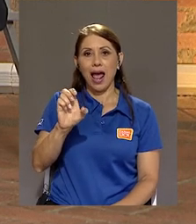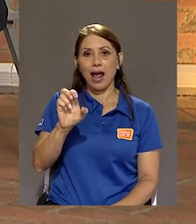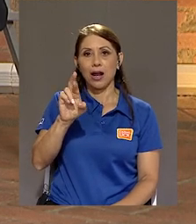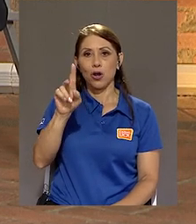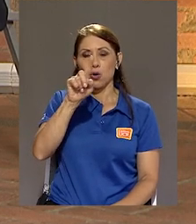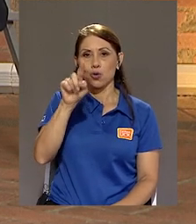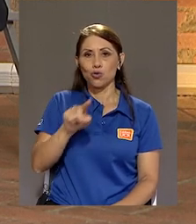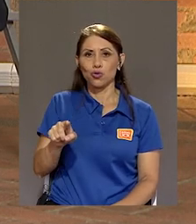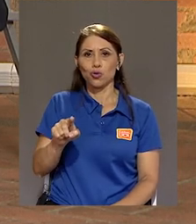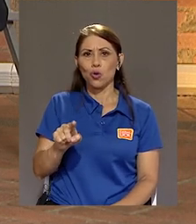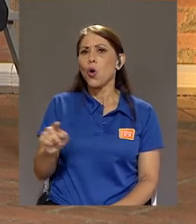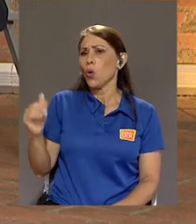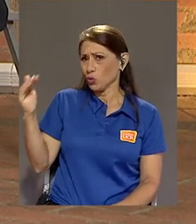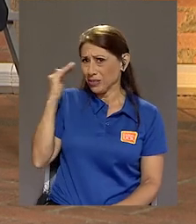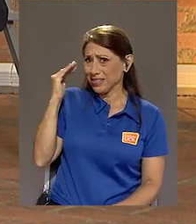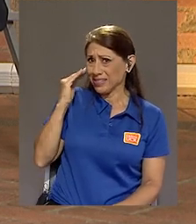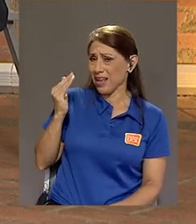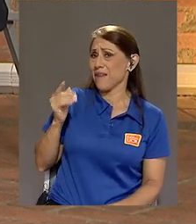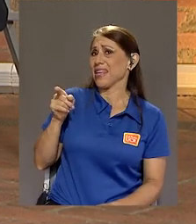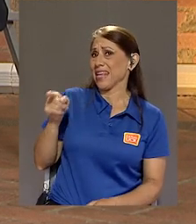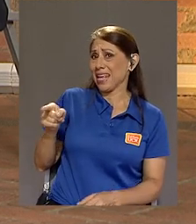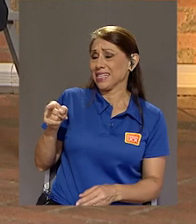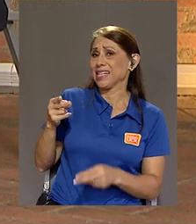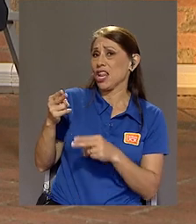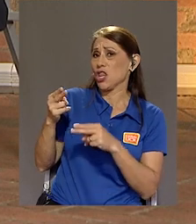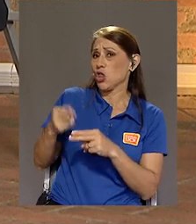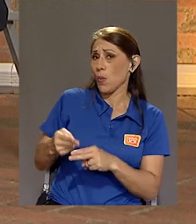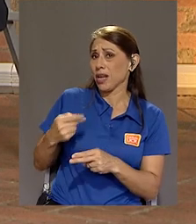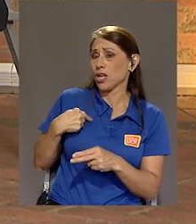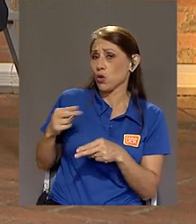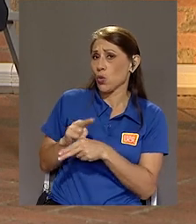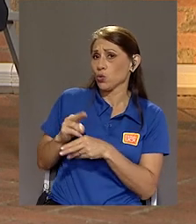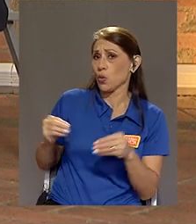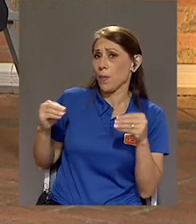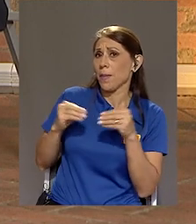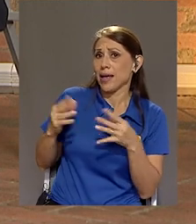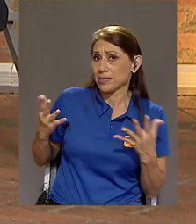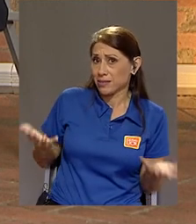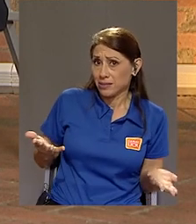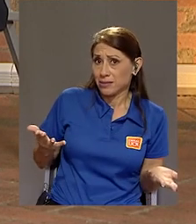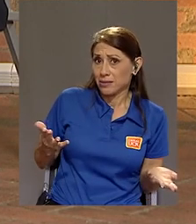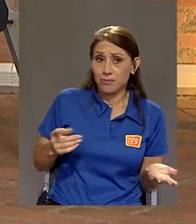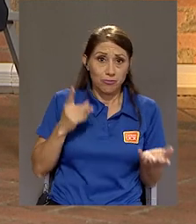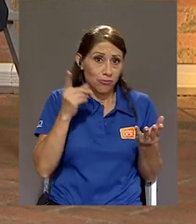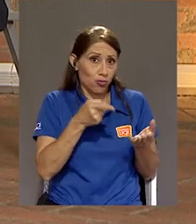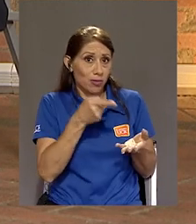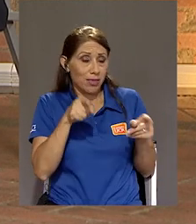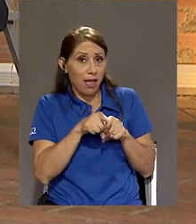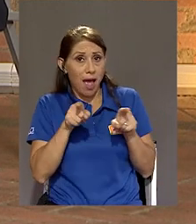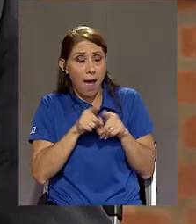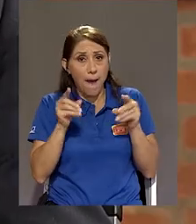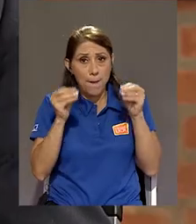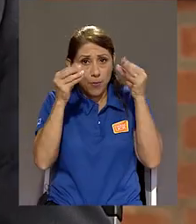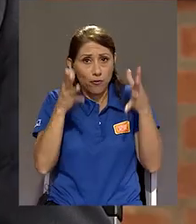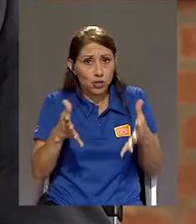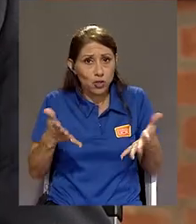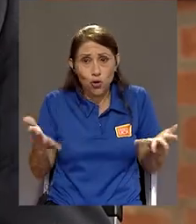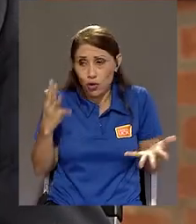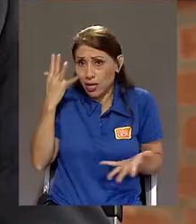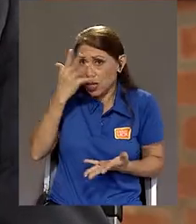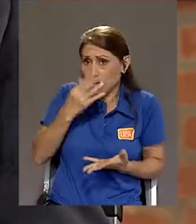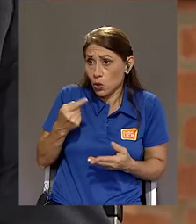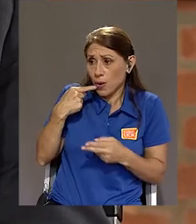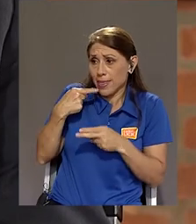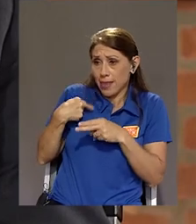y voy a ser infidente. Es el nombre que yo más uso. ¿Usted qué es, ha sido profesor? Yo me siento, yo